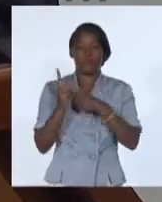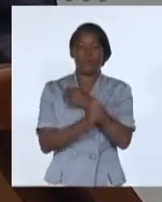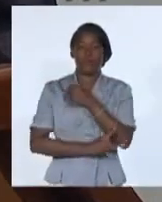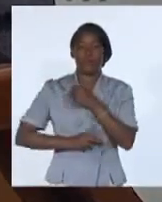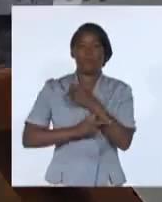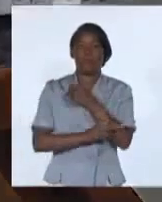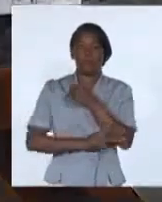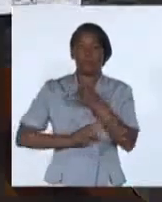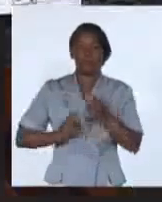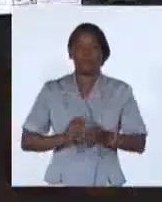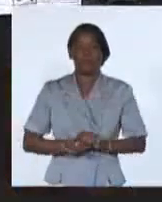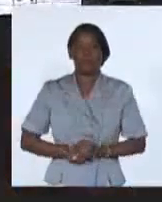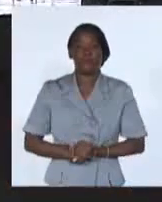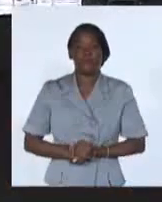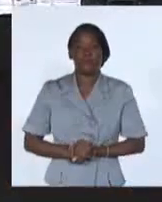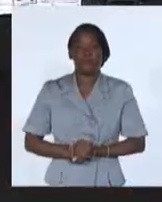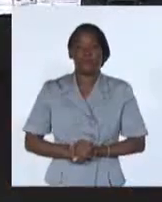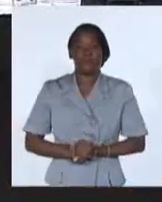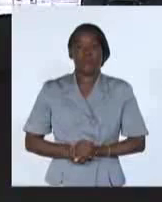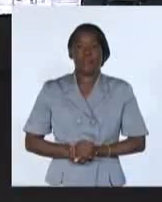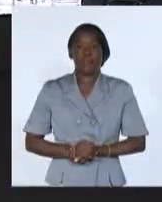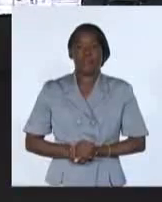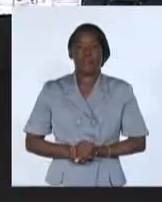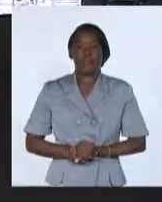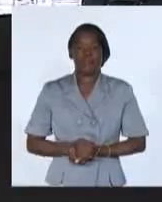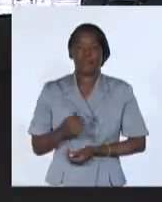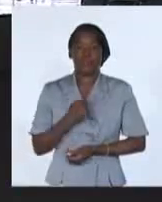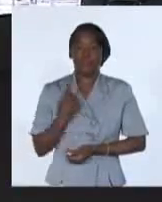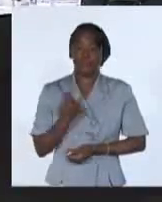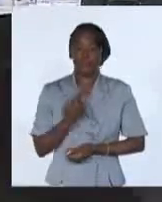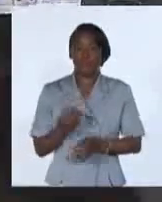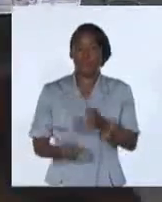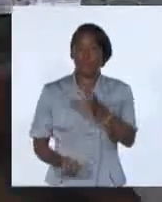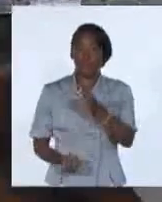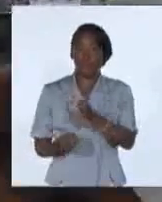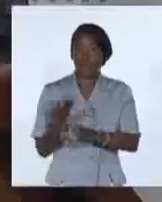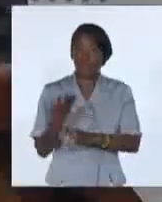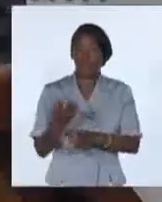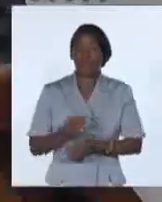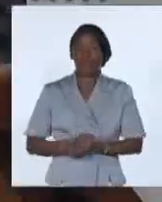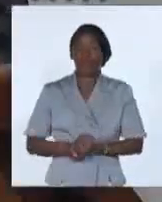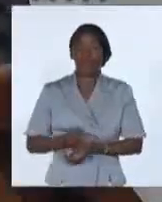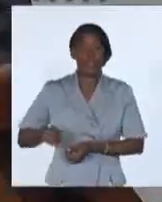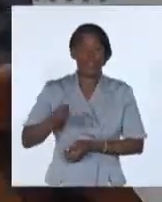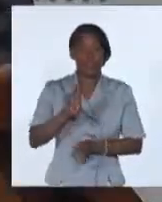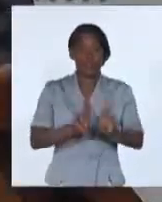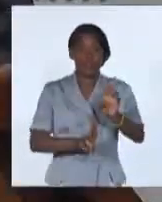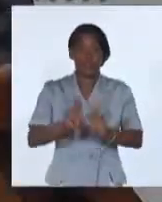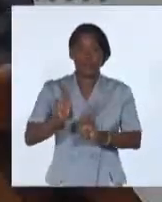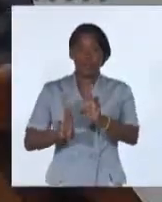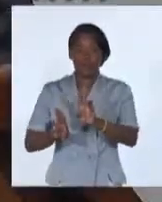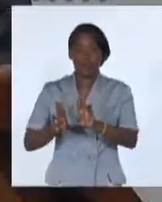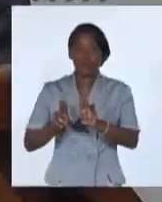en Desarrollo. Los fundadores se declararon unidos en su determinación